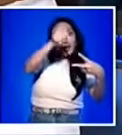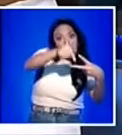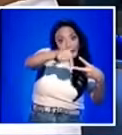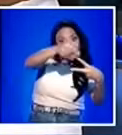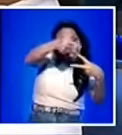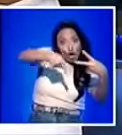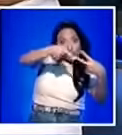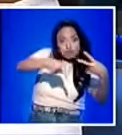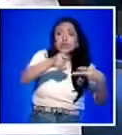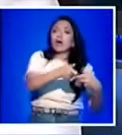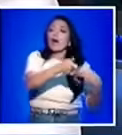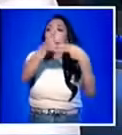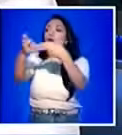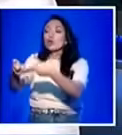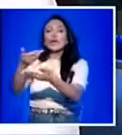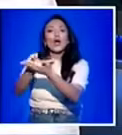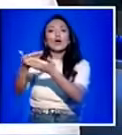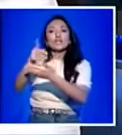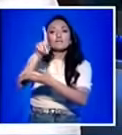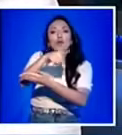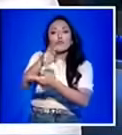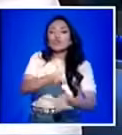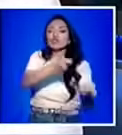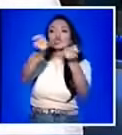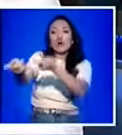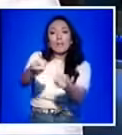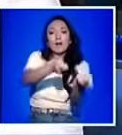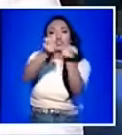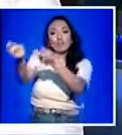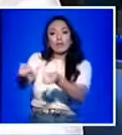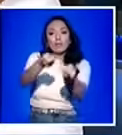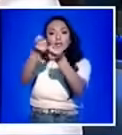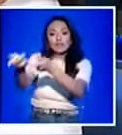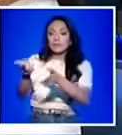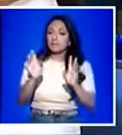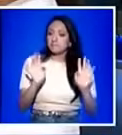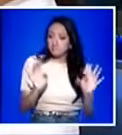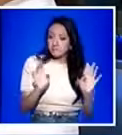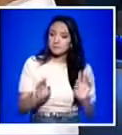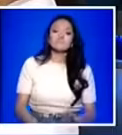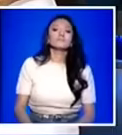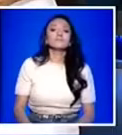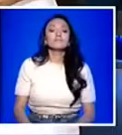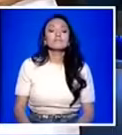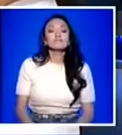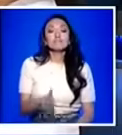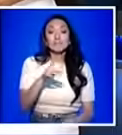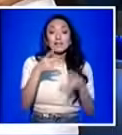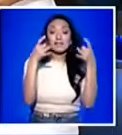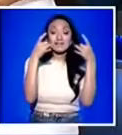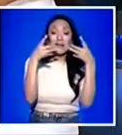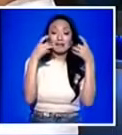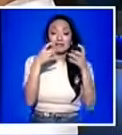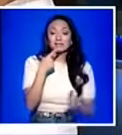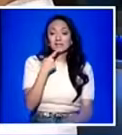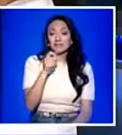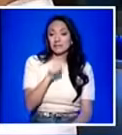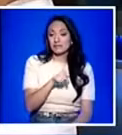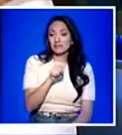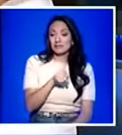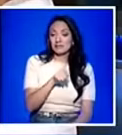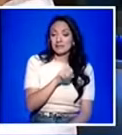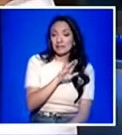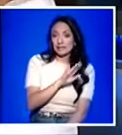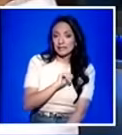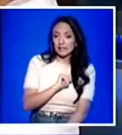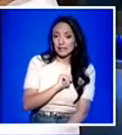él, ingresando objetos prohibidos a la cárcel y gestionando boletas. Así consta en los chats del caso y en la